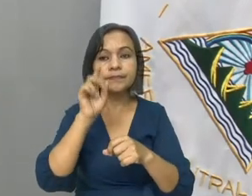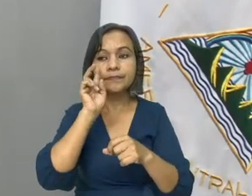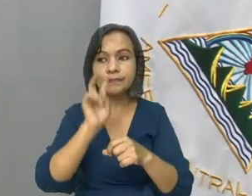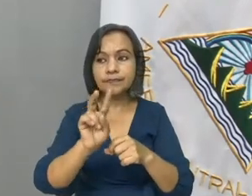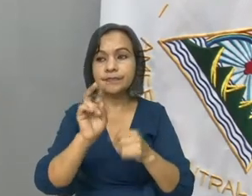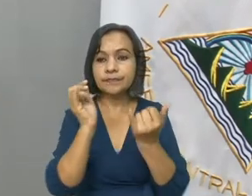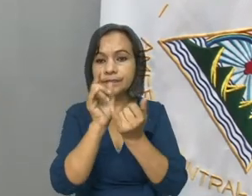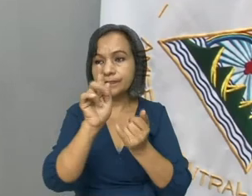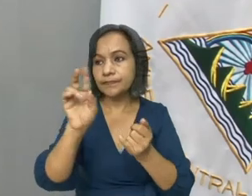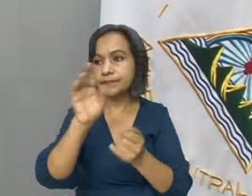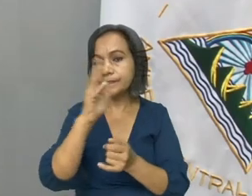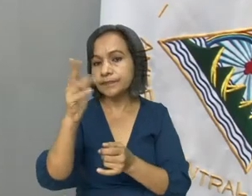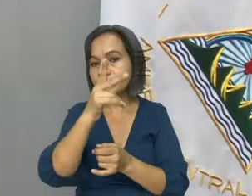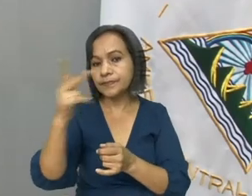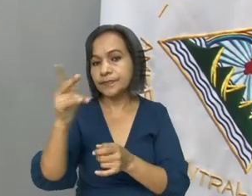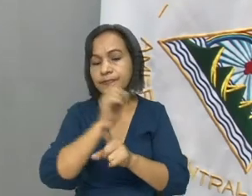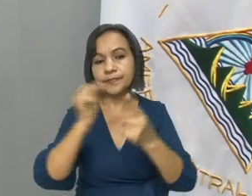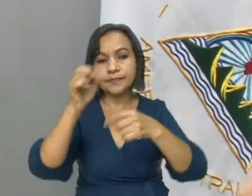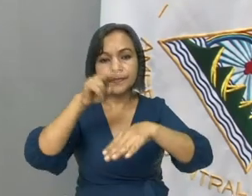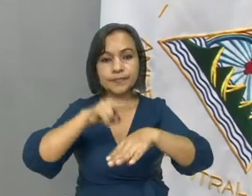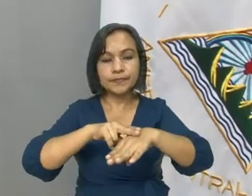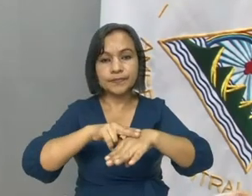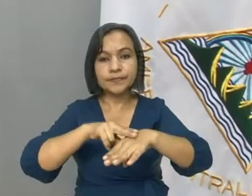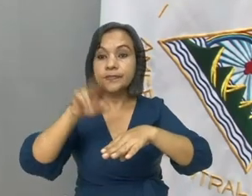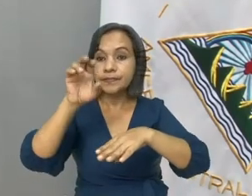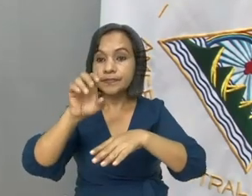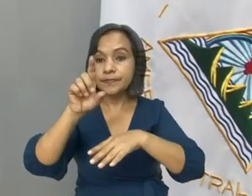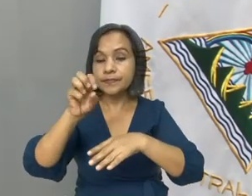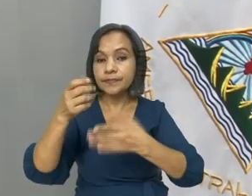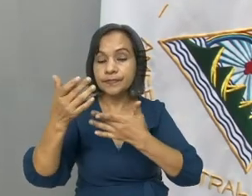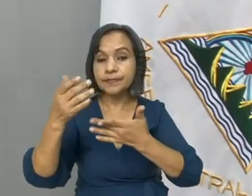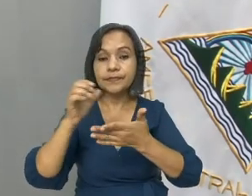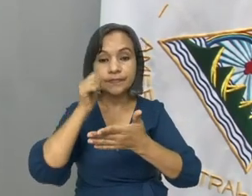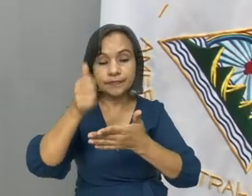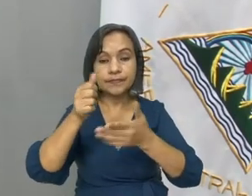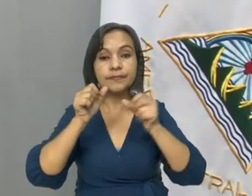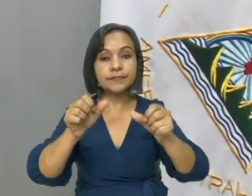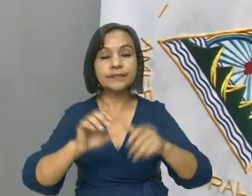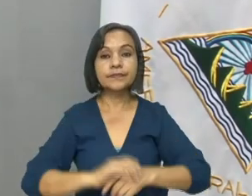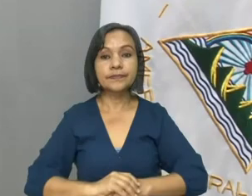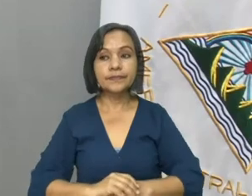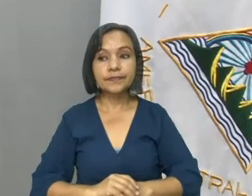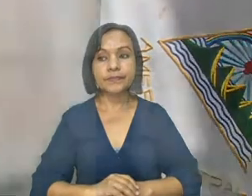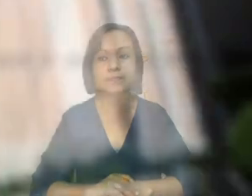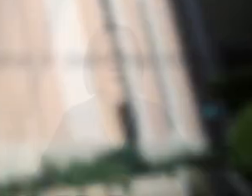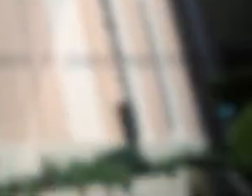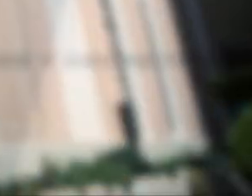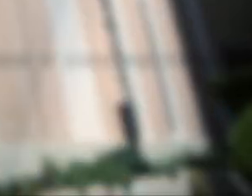en sintonía del canal parlamentario, el canal de la Asamblea Nacional. Estuvo con ustedes Elmer Marcia y le esperamos en una nueva edición.